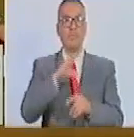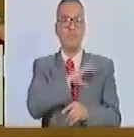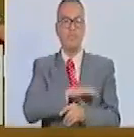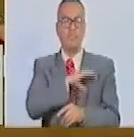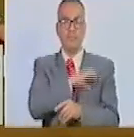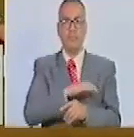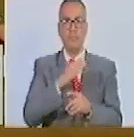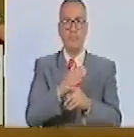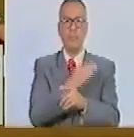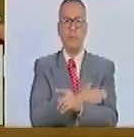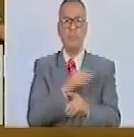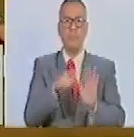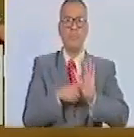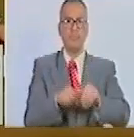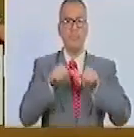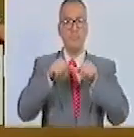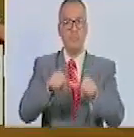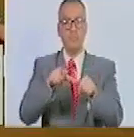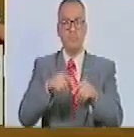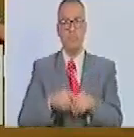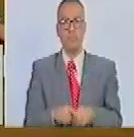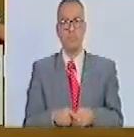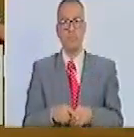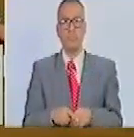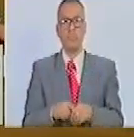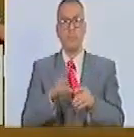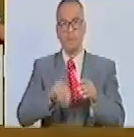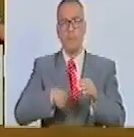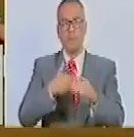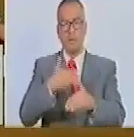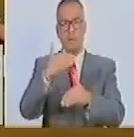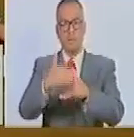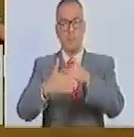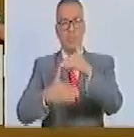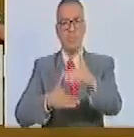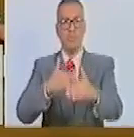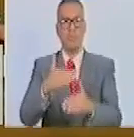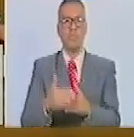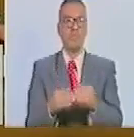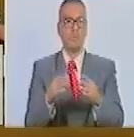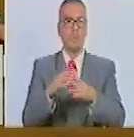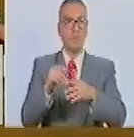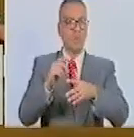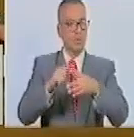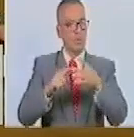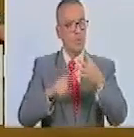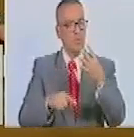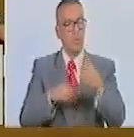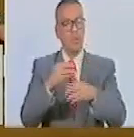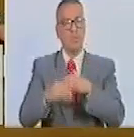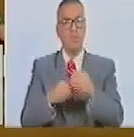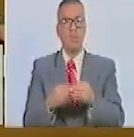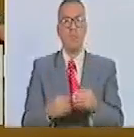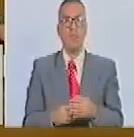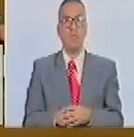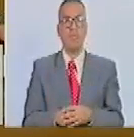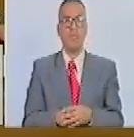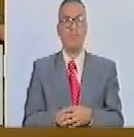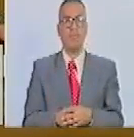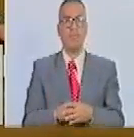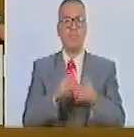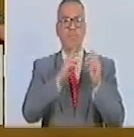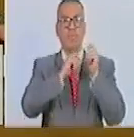comisión preliminar se instala para avanzar sobre los aspectos relativos a